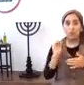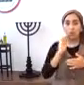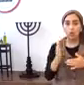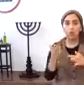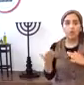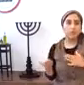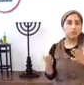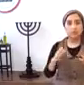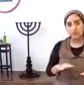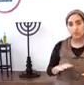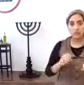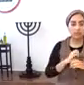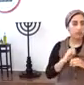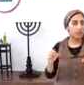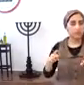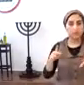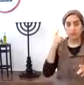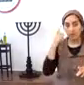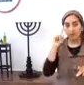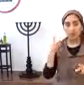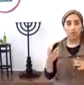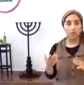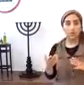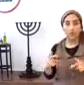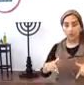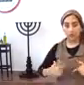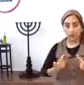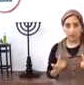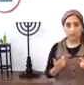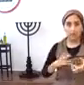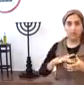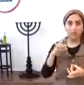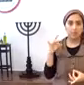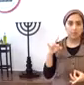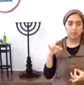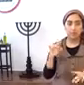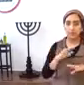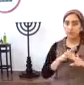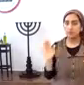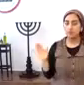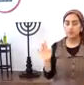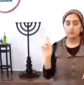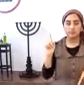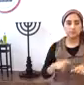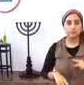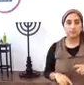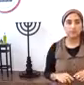iba a morir. Ya no había oportunidad para que viviera espiritualmente.